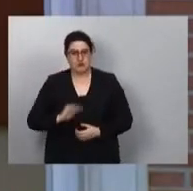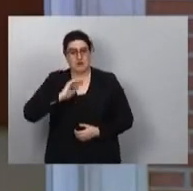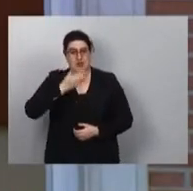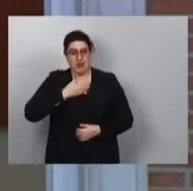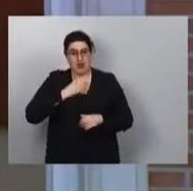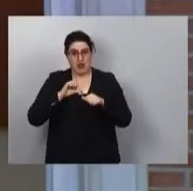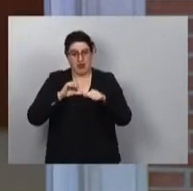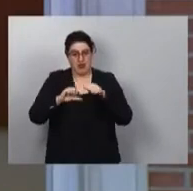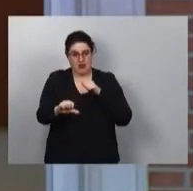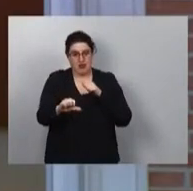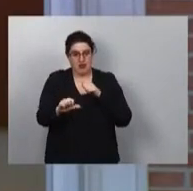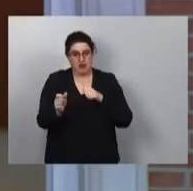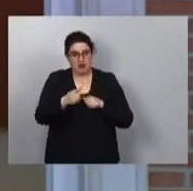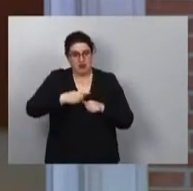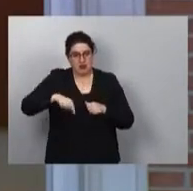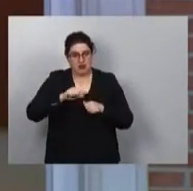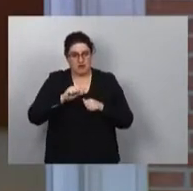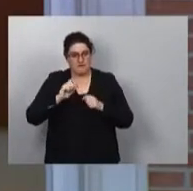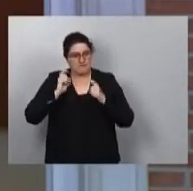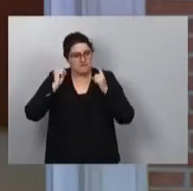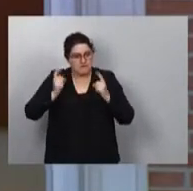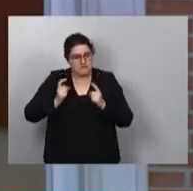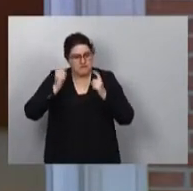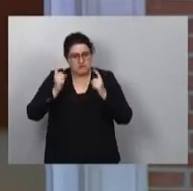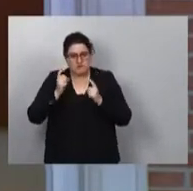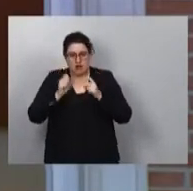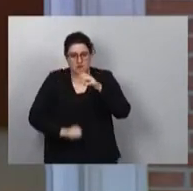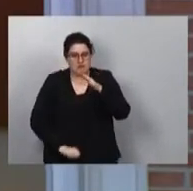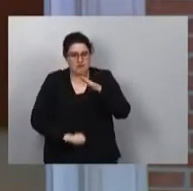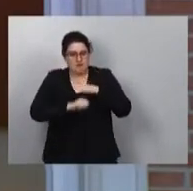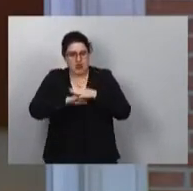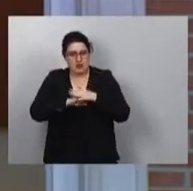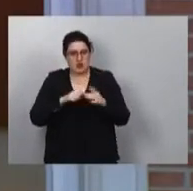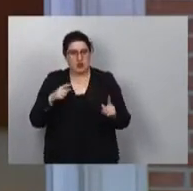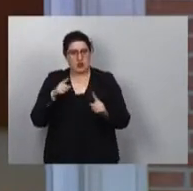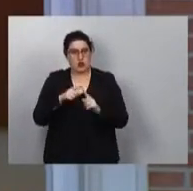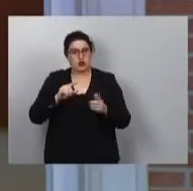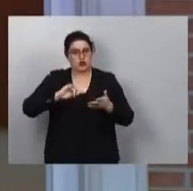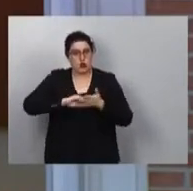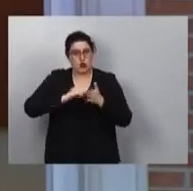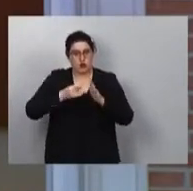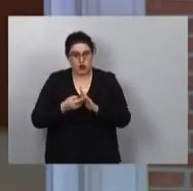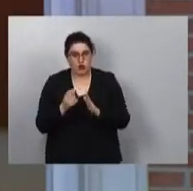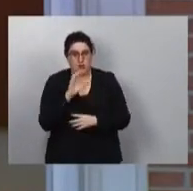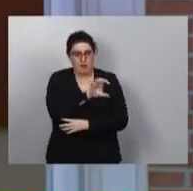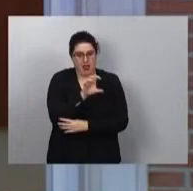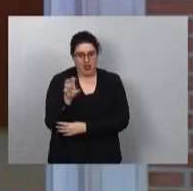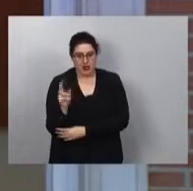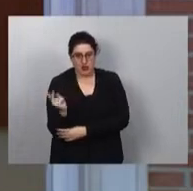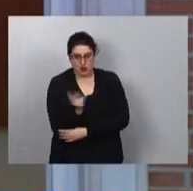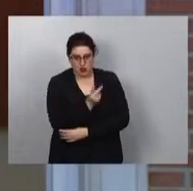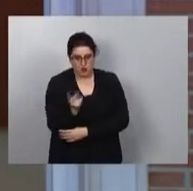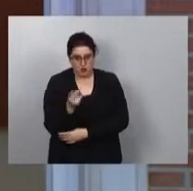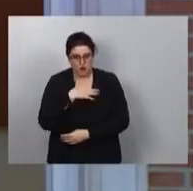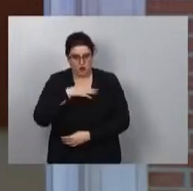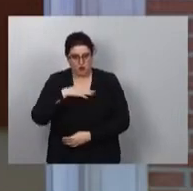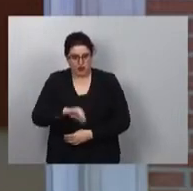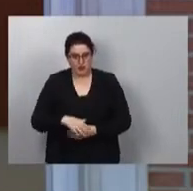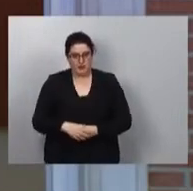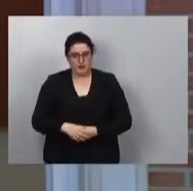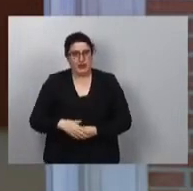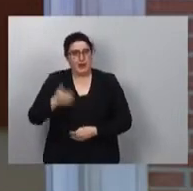además eh la empresa se está negando incluso a probar que disparan porque dicen que el presupuesto ni siquiera les da esto que podría parecer un